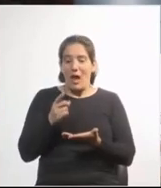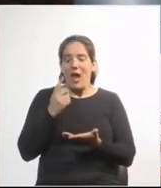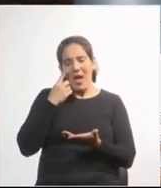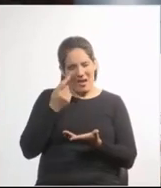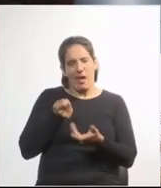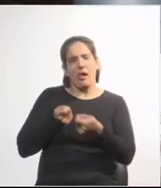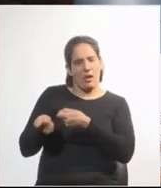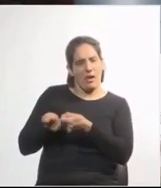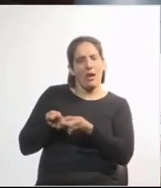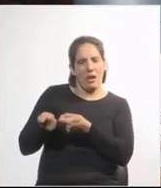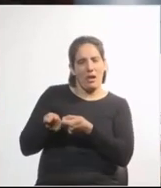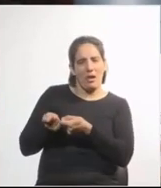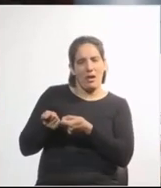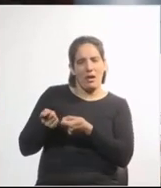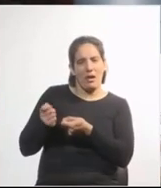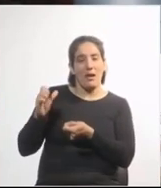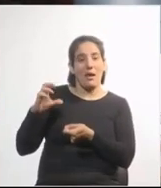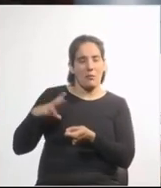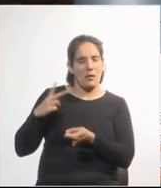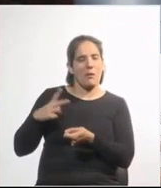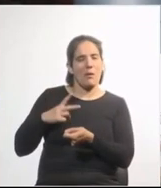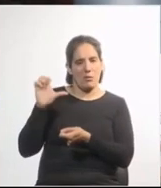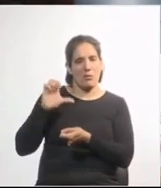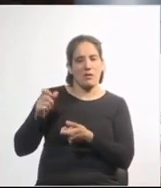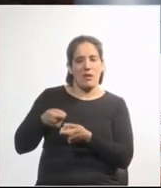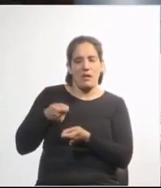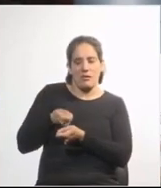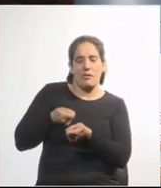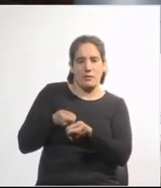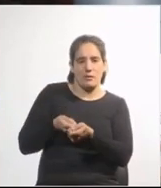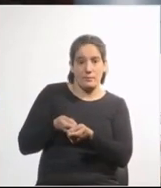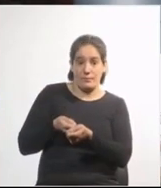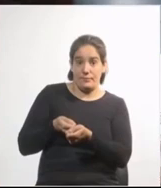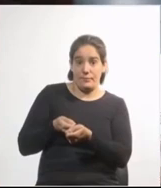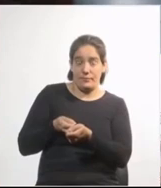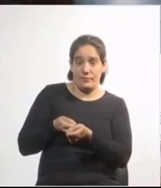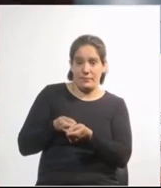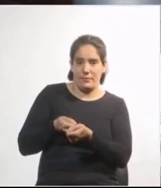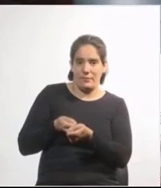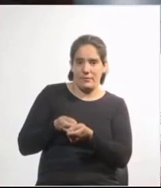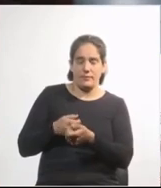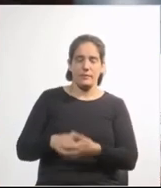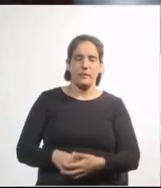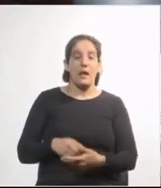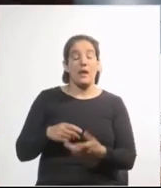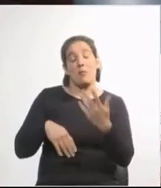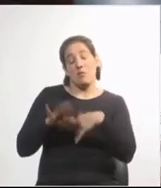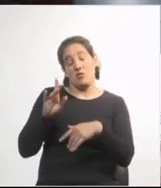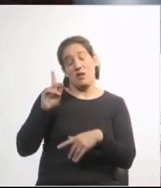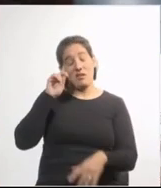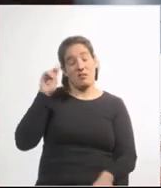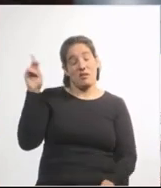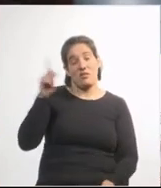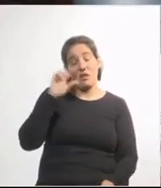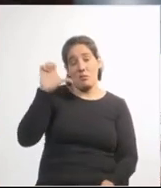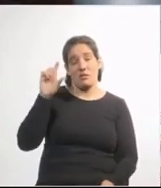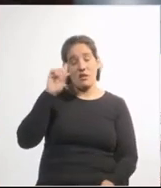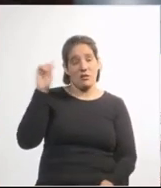negocios al sector privado, que muchas veces es un sector privado transnacional.